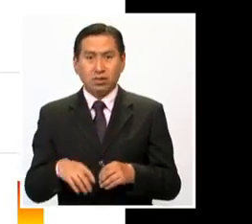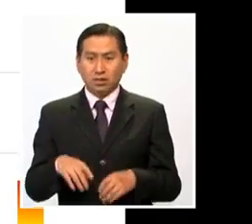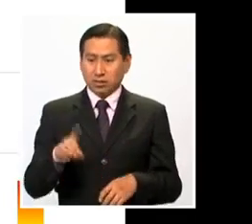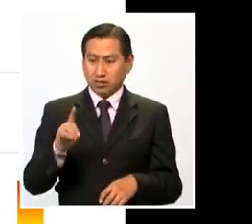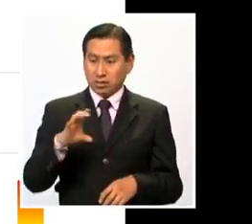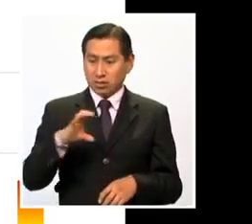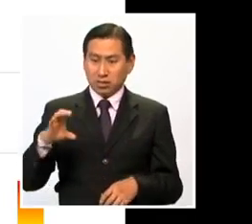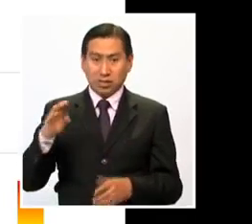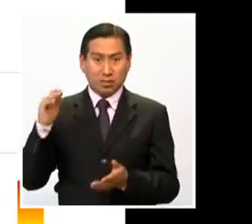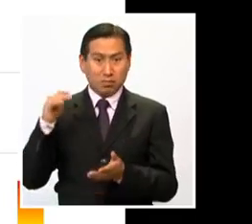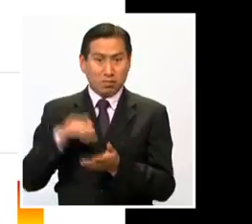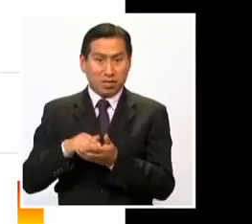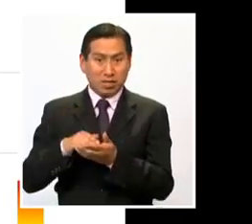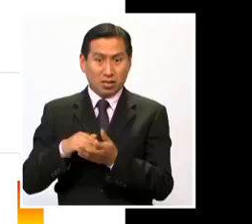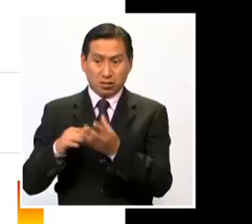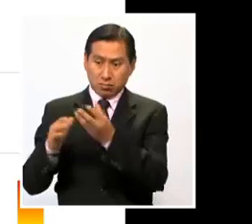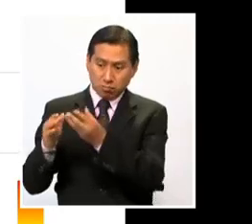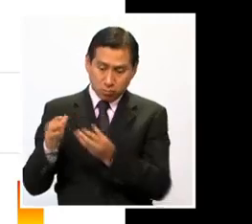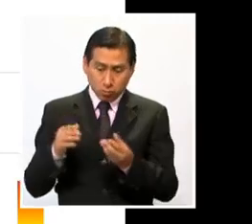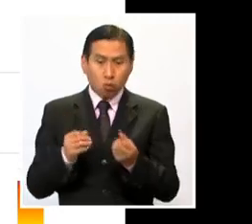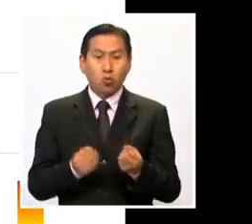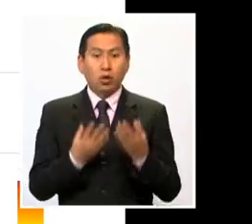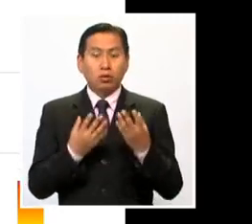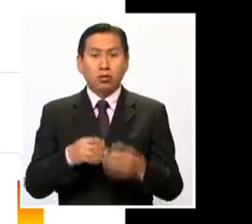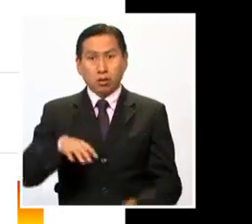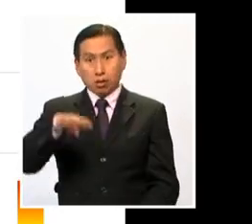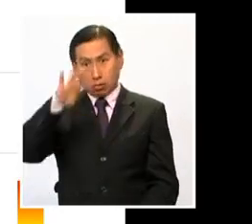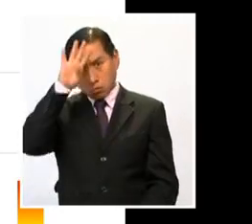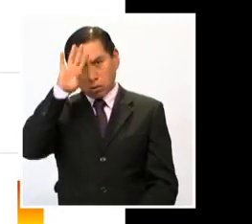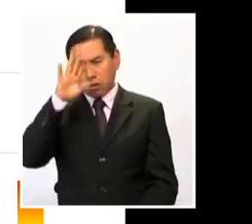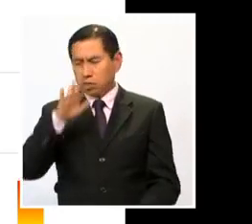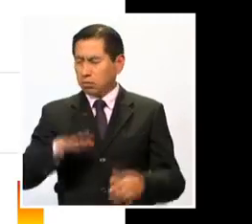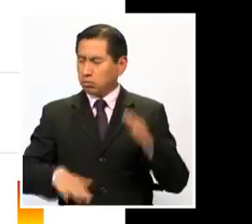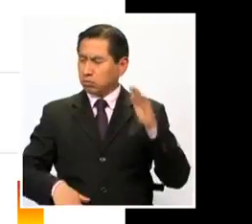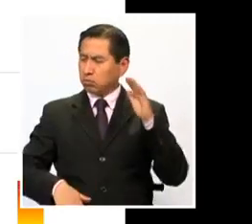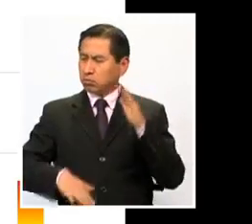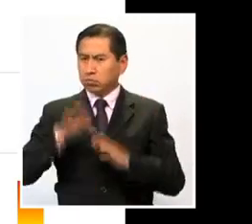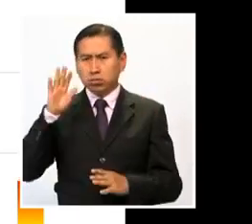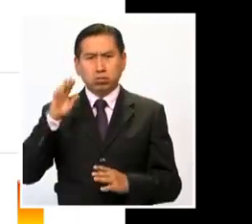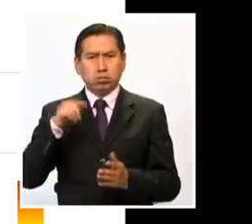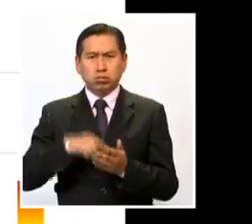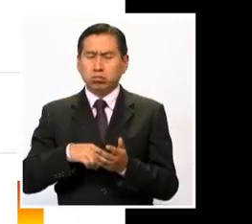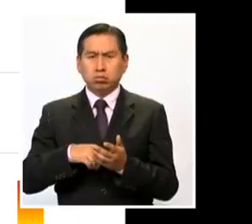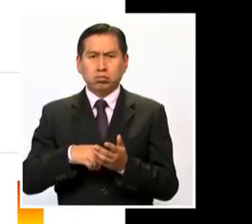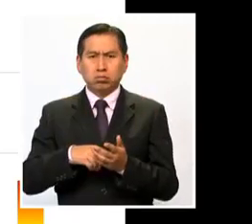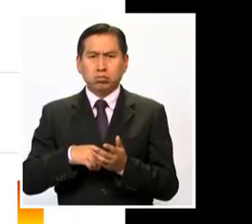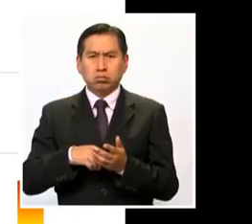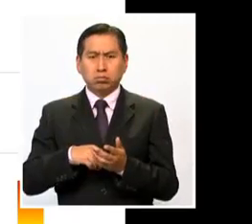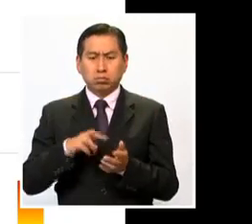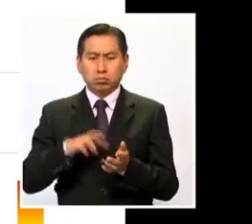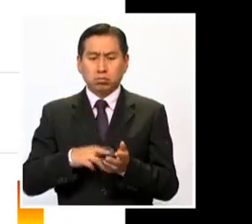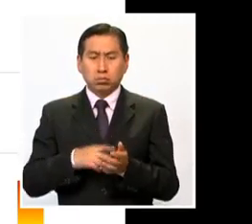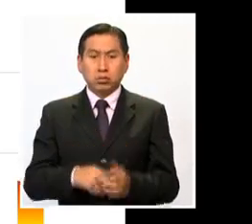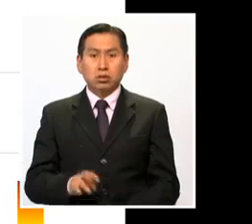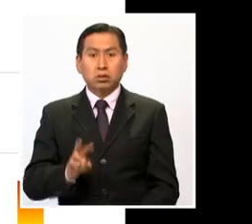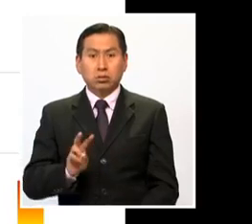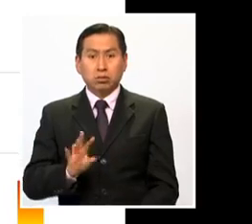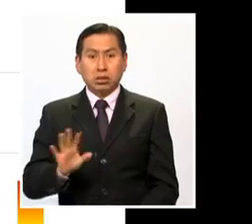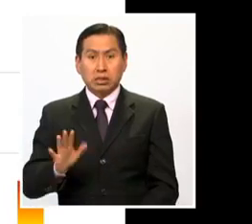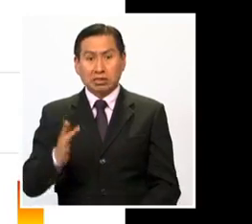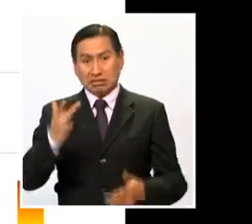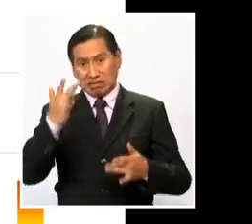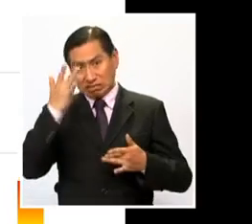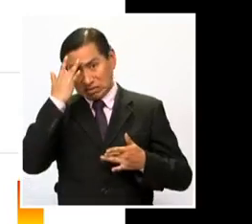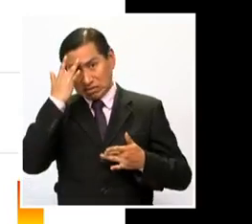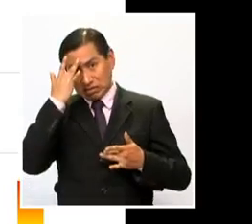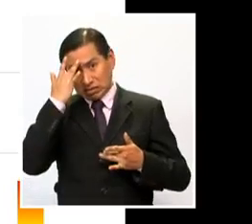habitantes ven y ha sobrepasado con mucho la media nacional llegando a 25 enfermos